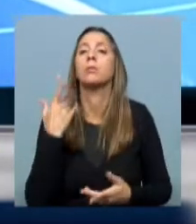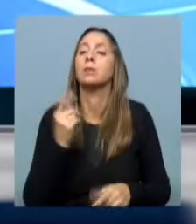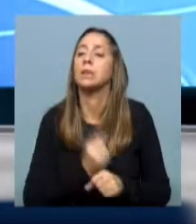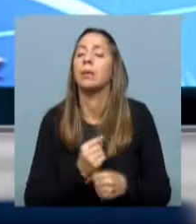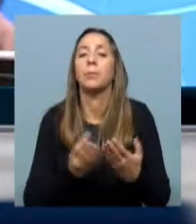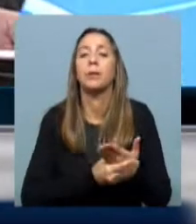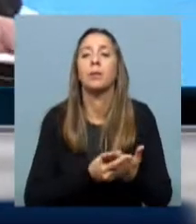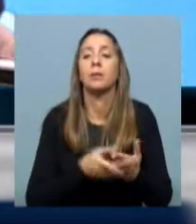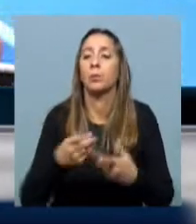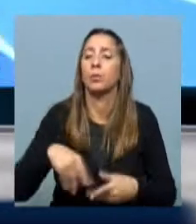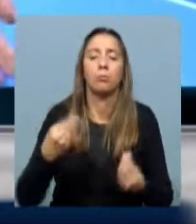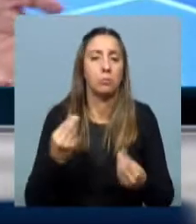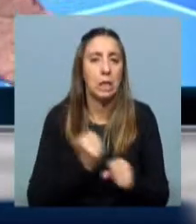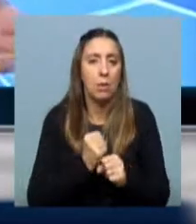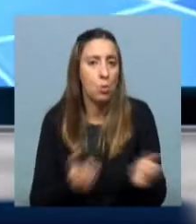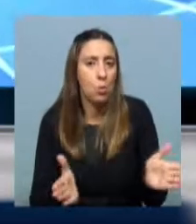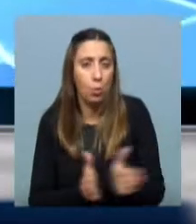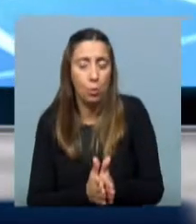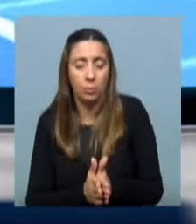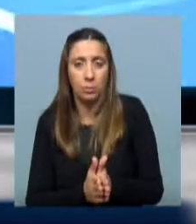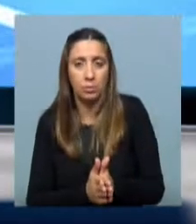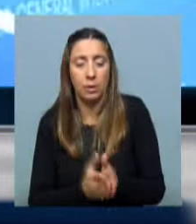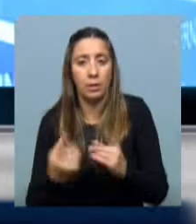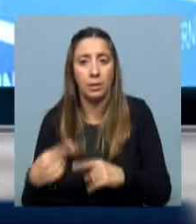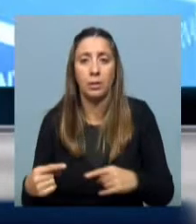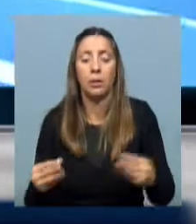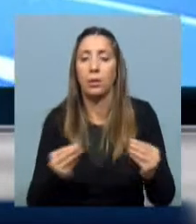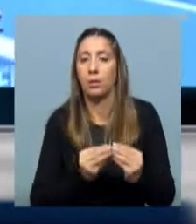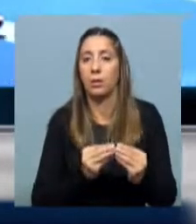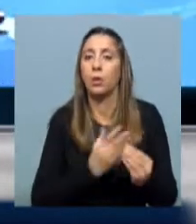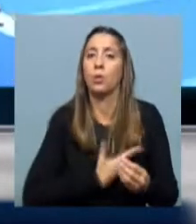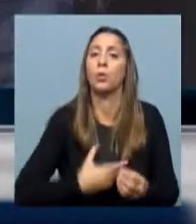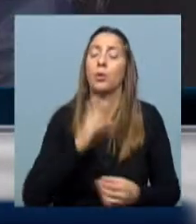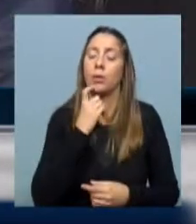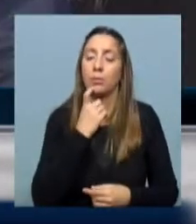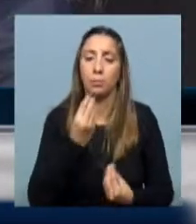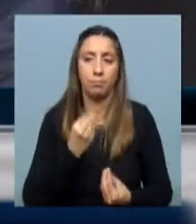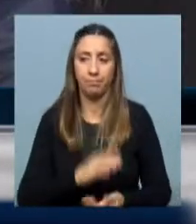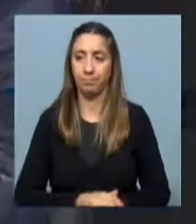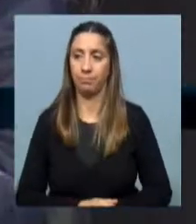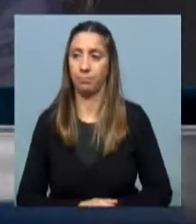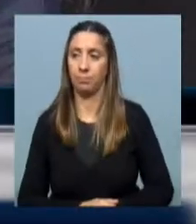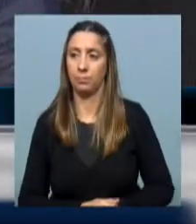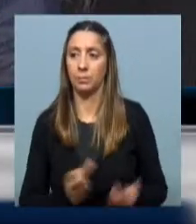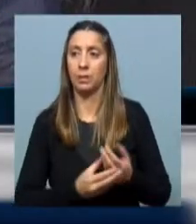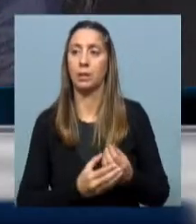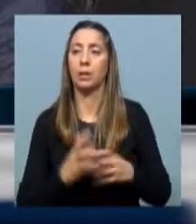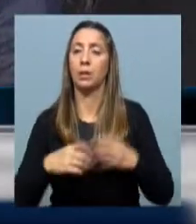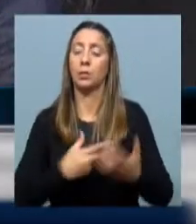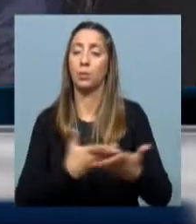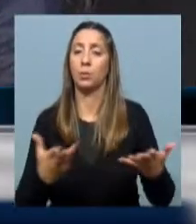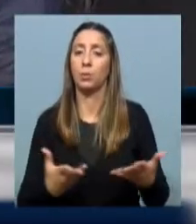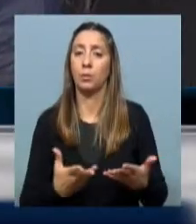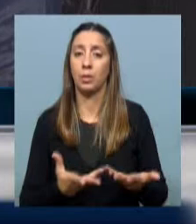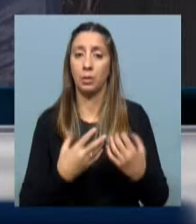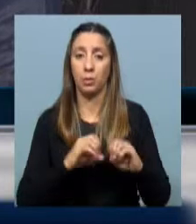trabajando el Ministerio también en conjunto, ¿no?, con otros compañeros del gobierno de la provincia? Bueno, el Ministerio de Desarrollo Social desde el